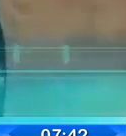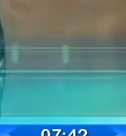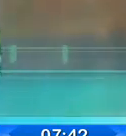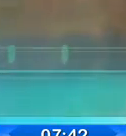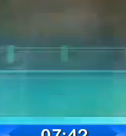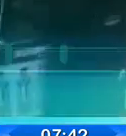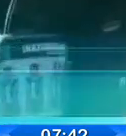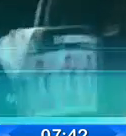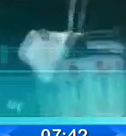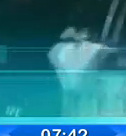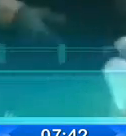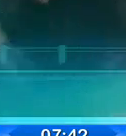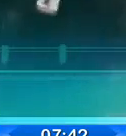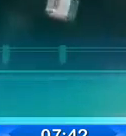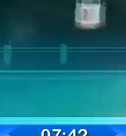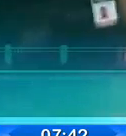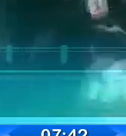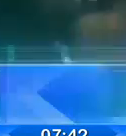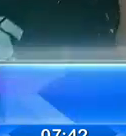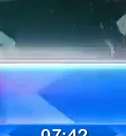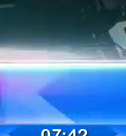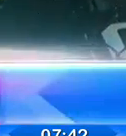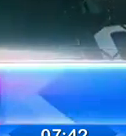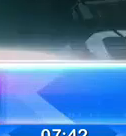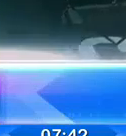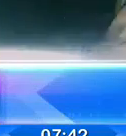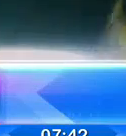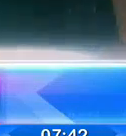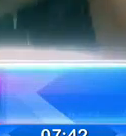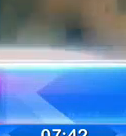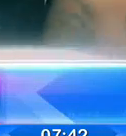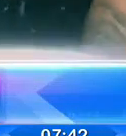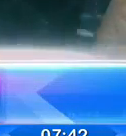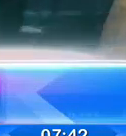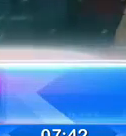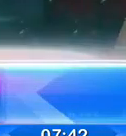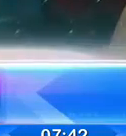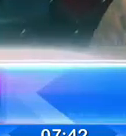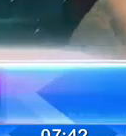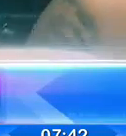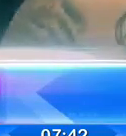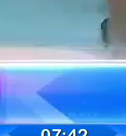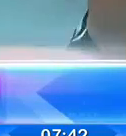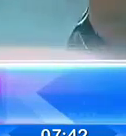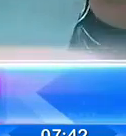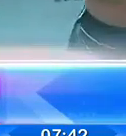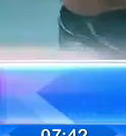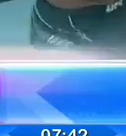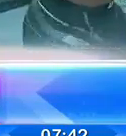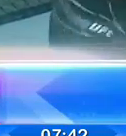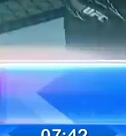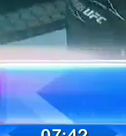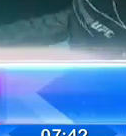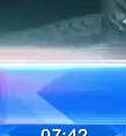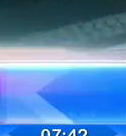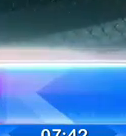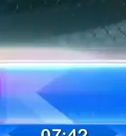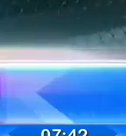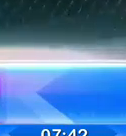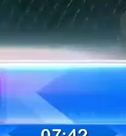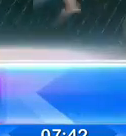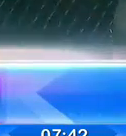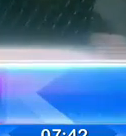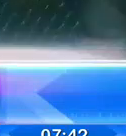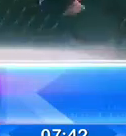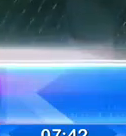manavita Marlon El Chinto Vera venció al inglés Dave Grant en su regreso al octágono. El peleador ecuatoriano